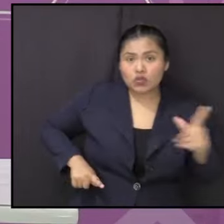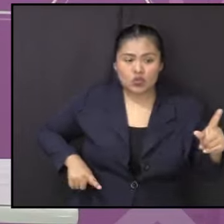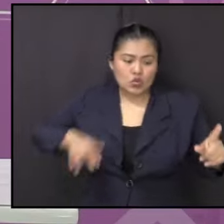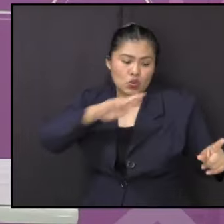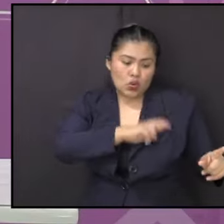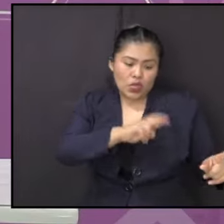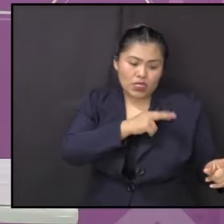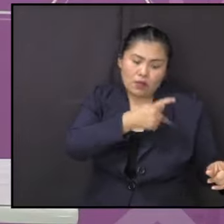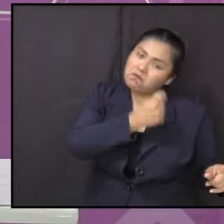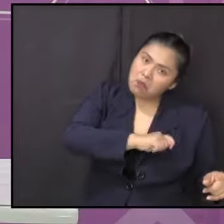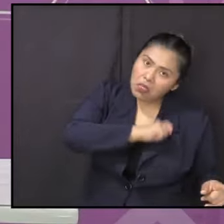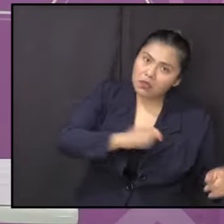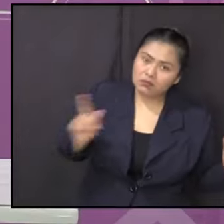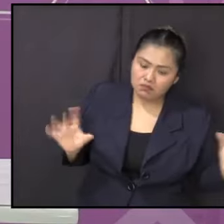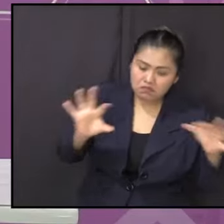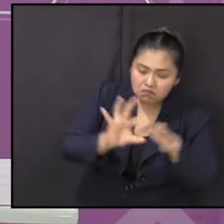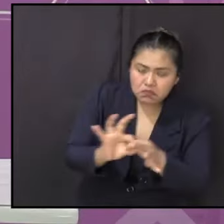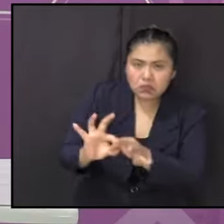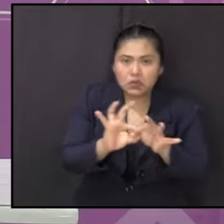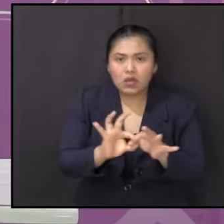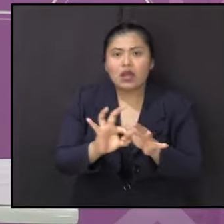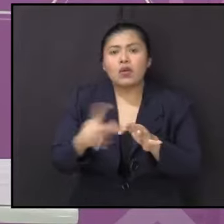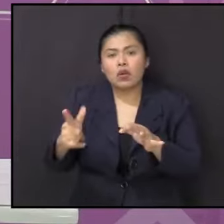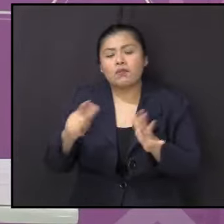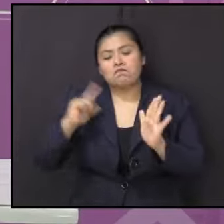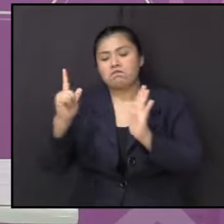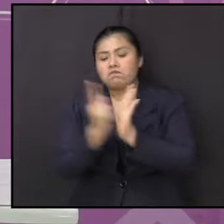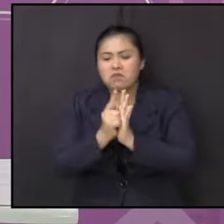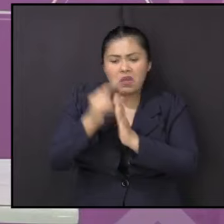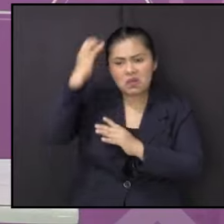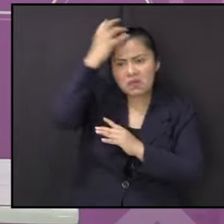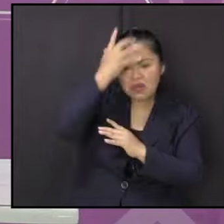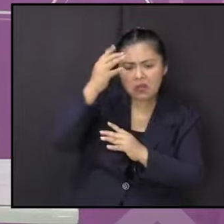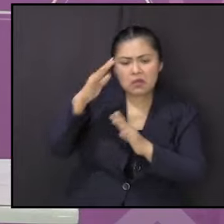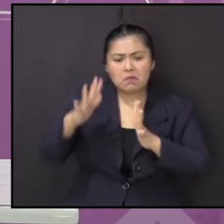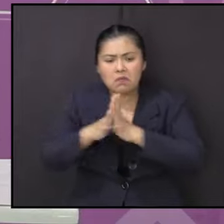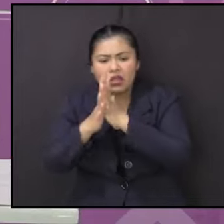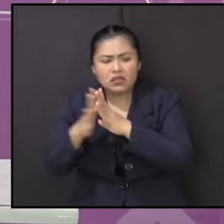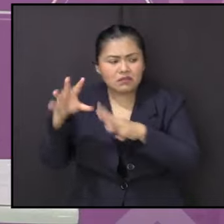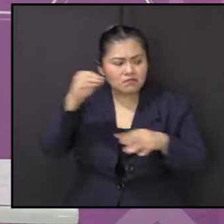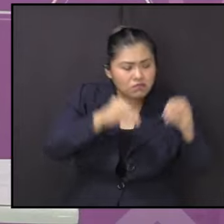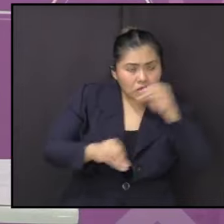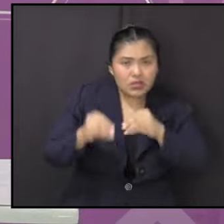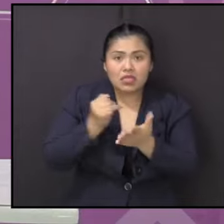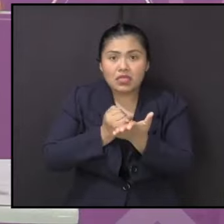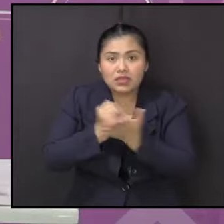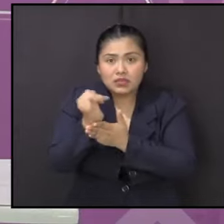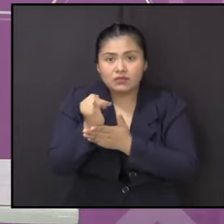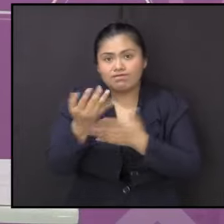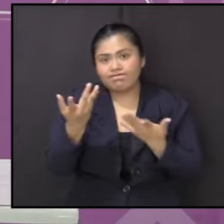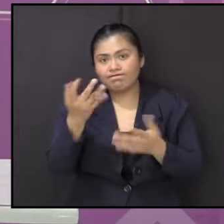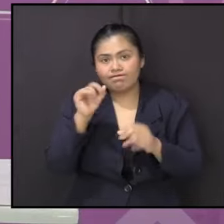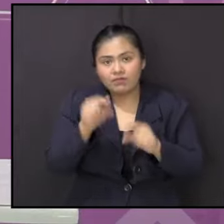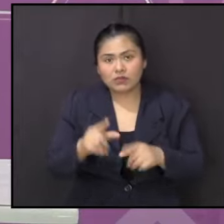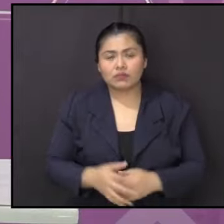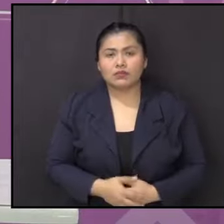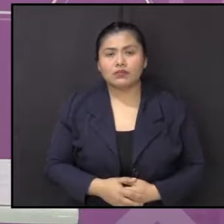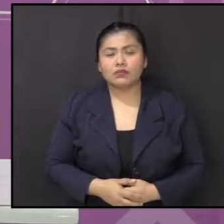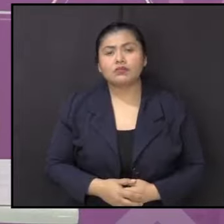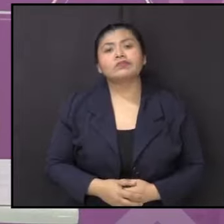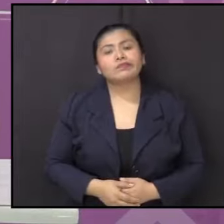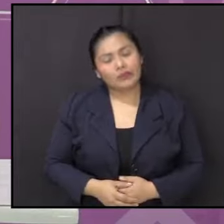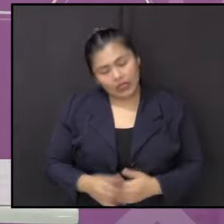que construyan una instancia al final del día de análisis, planeación, participación y toma de decisiones. Así también poder emplear la